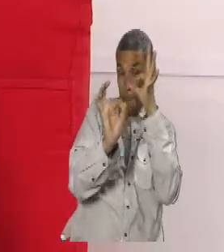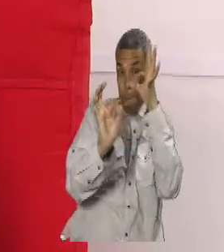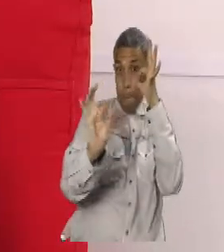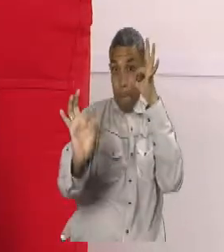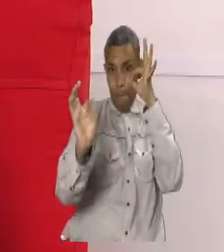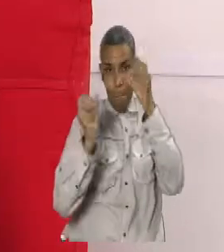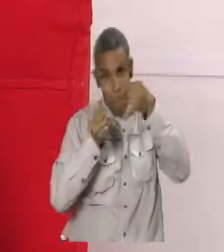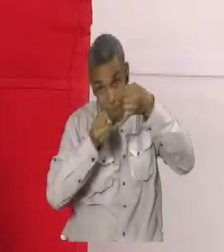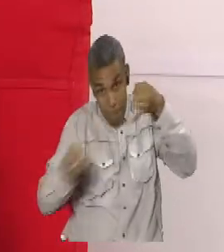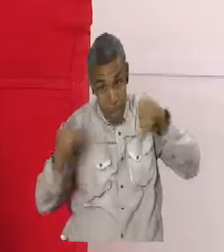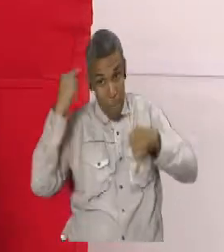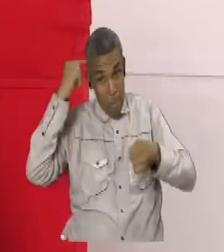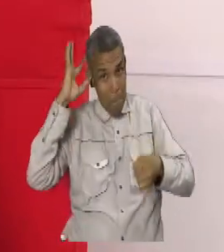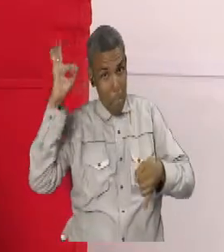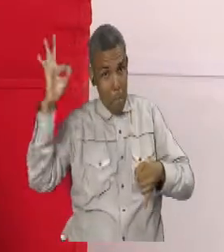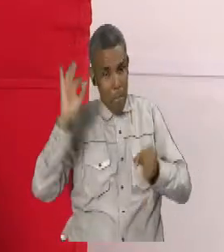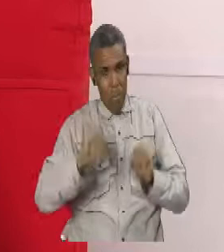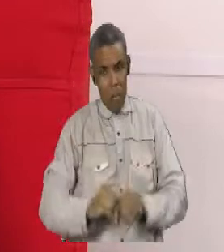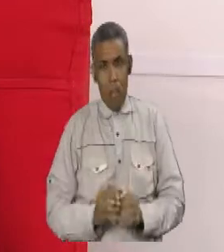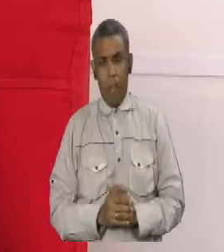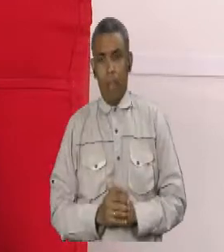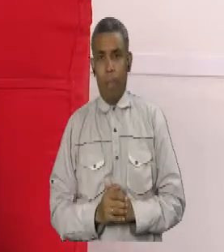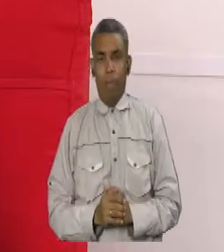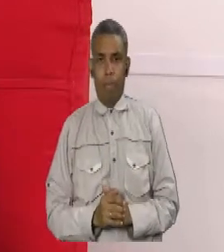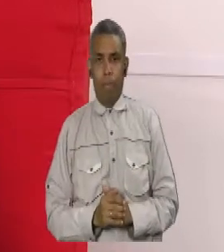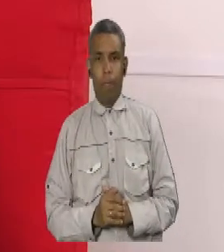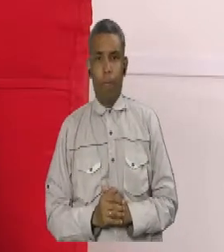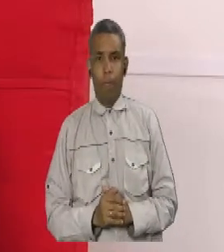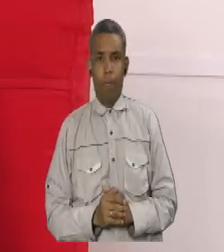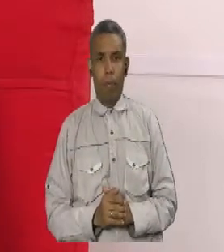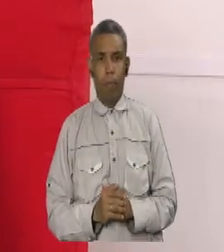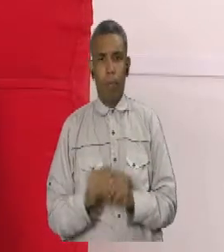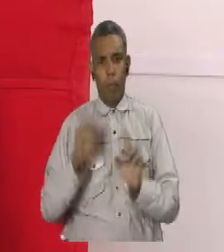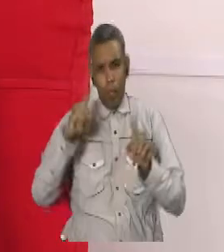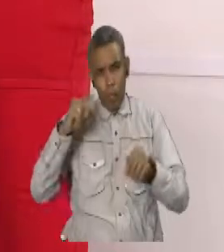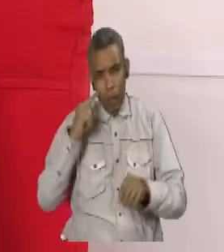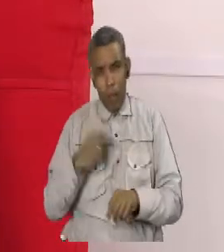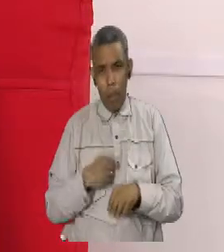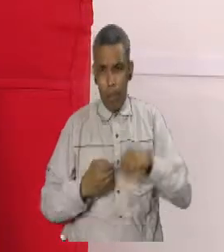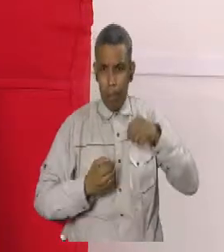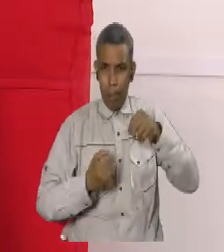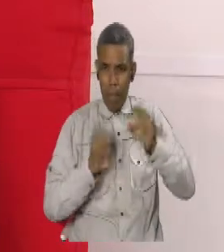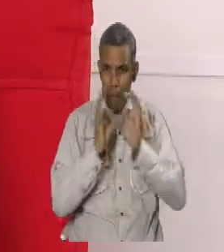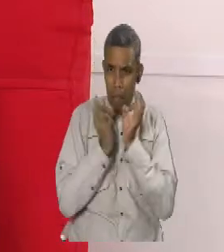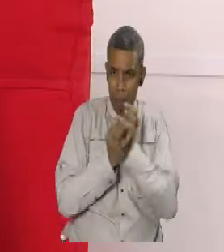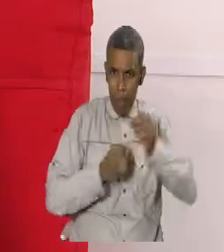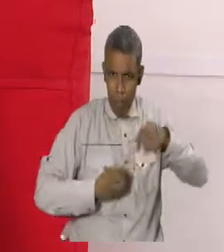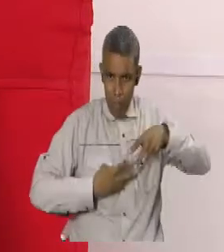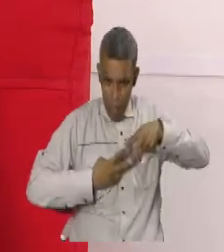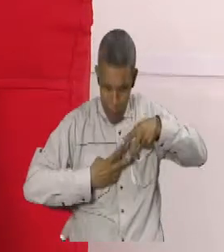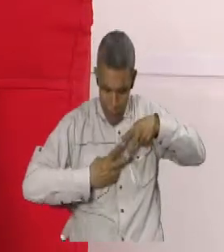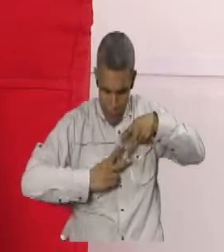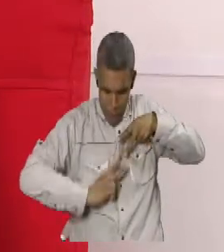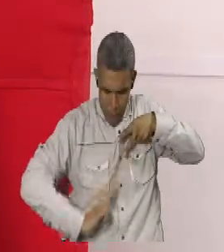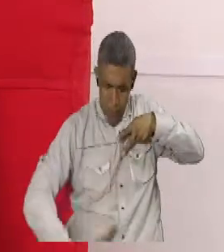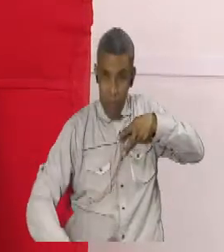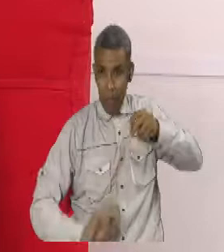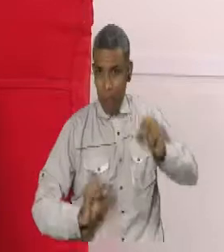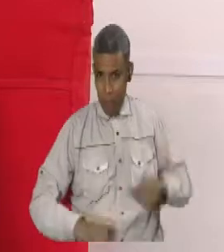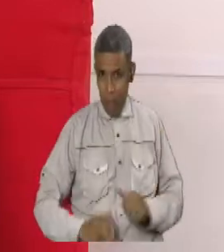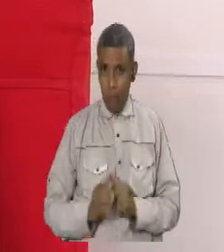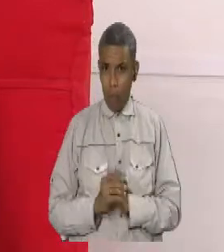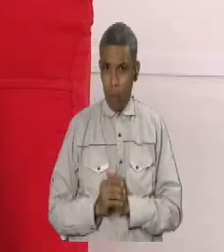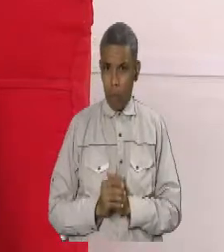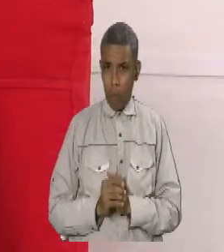causas genéticas podemos poner la alopecia androgenética, pero por lo menos yo, una persona puede tener